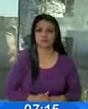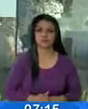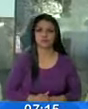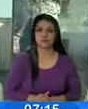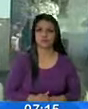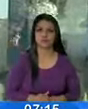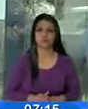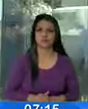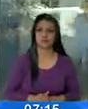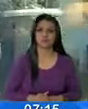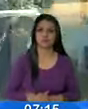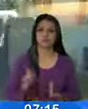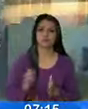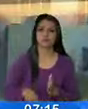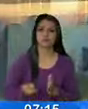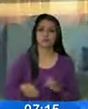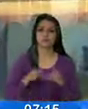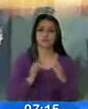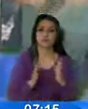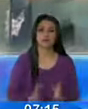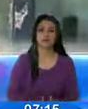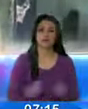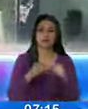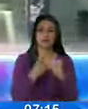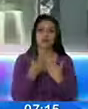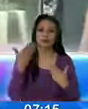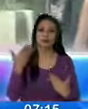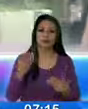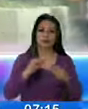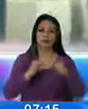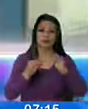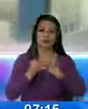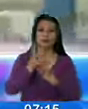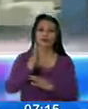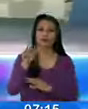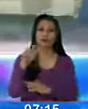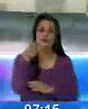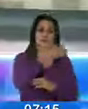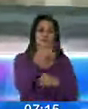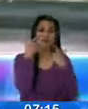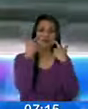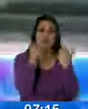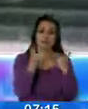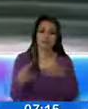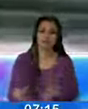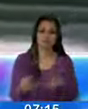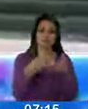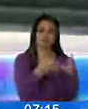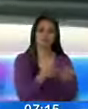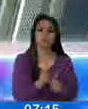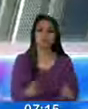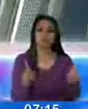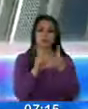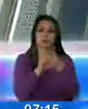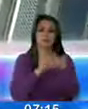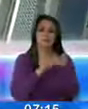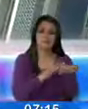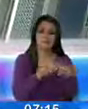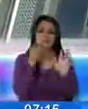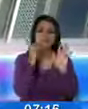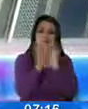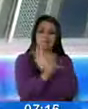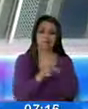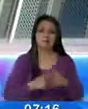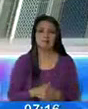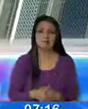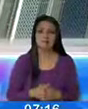Es el abogado de los legisladores del Movimiento Creo que llegó hasta la Fiscalía a entregar los documentos que respaldan las denuncias que han presentado en diferentes casos. Uno